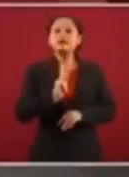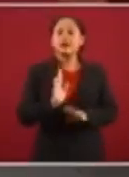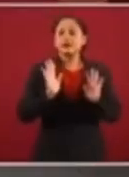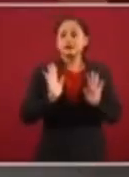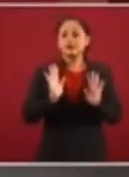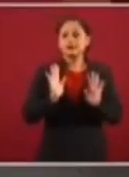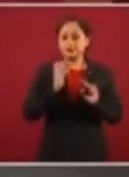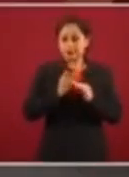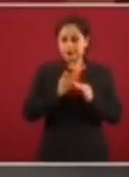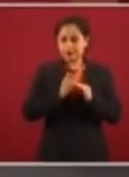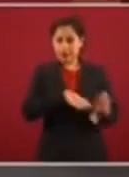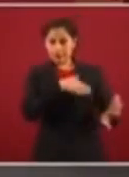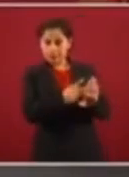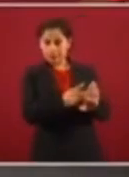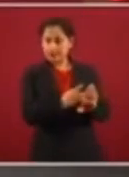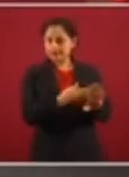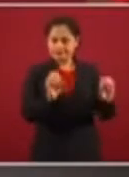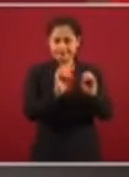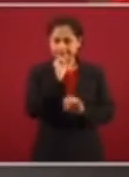de ofender a nadie.